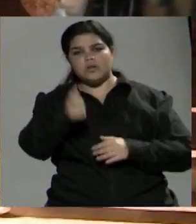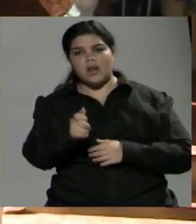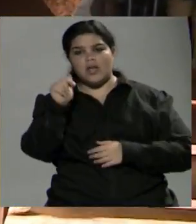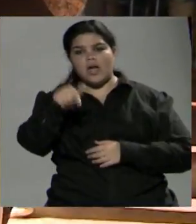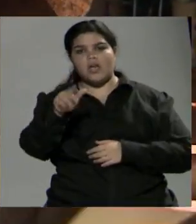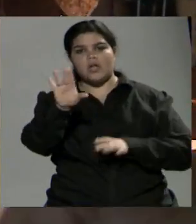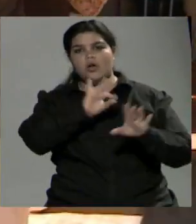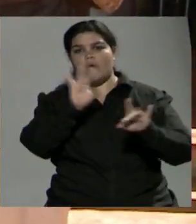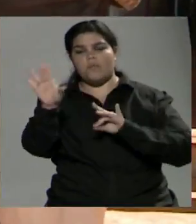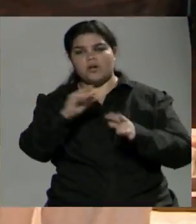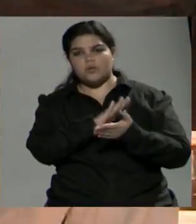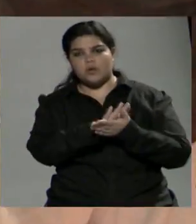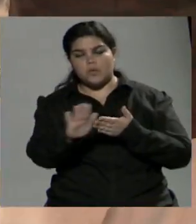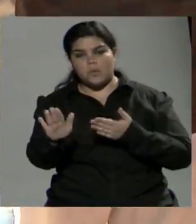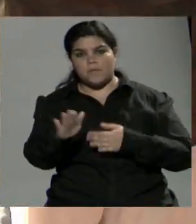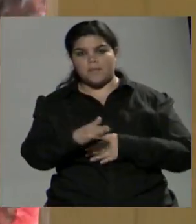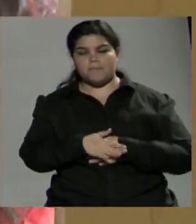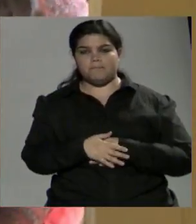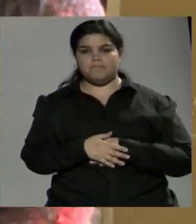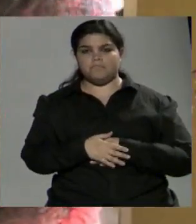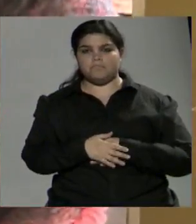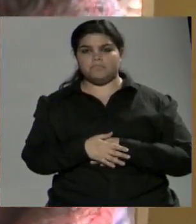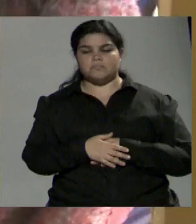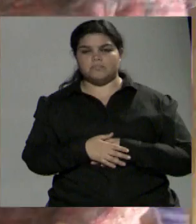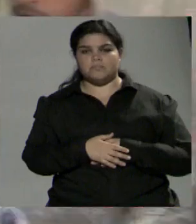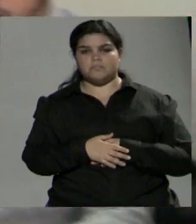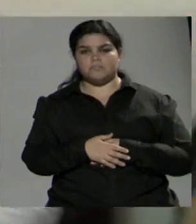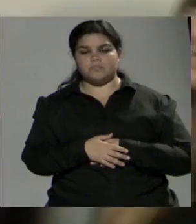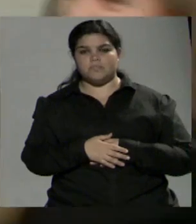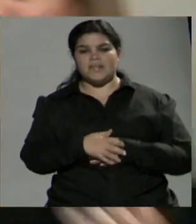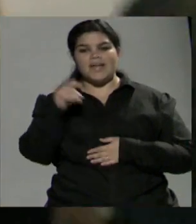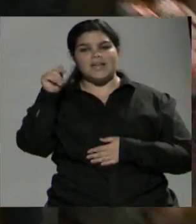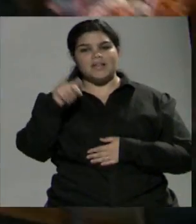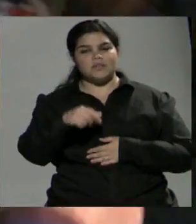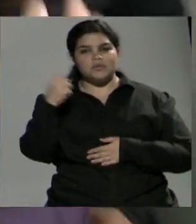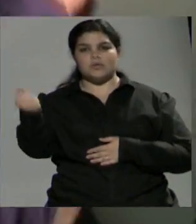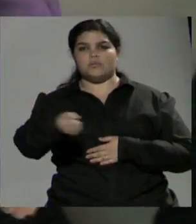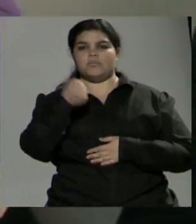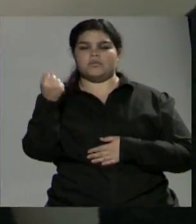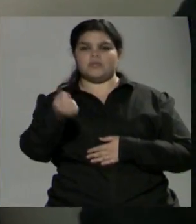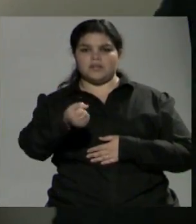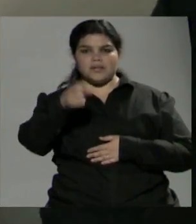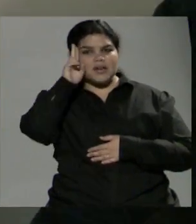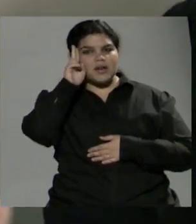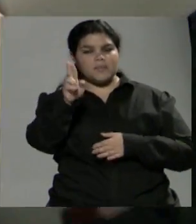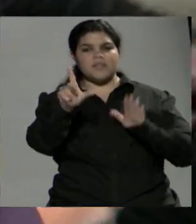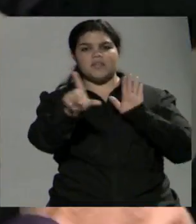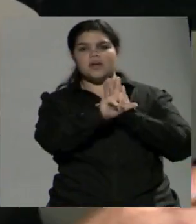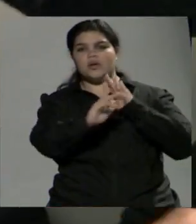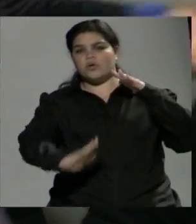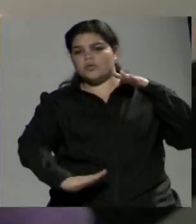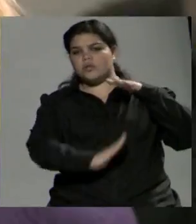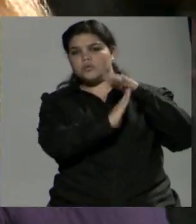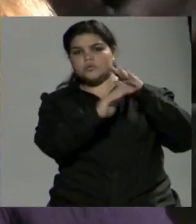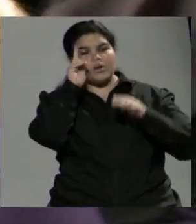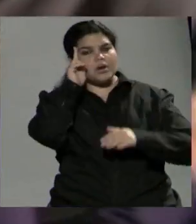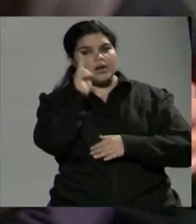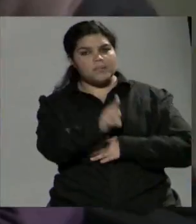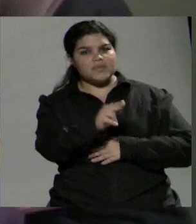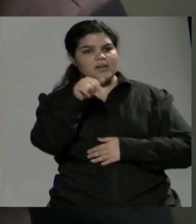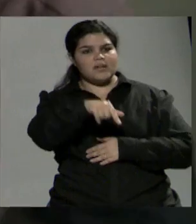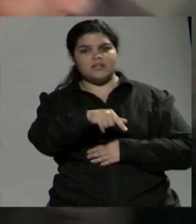gente efectivamente esté de acuerdo con el proceso de la gestión del gobernador, esto no significa